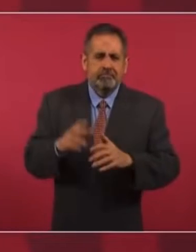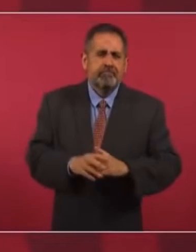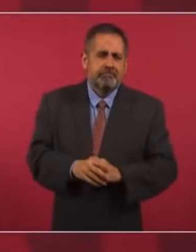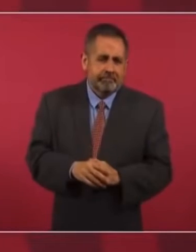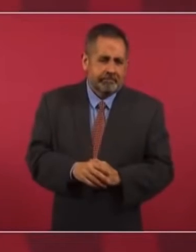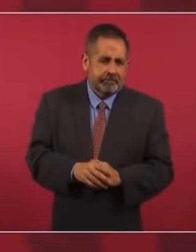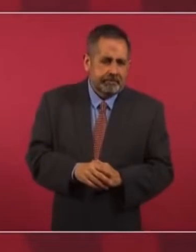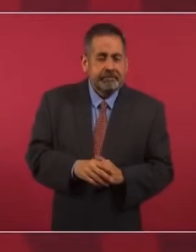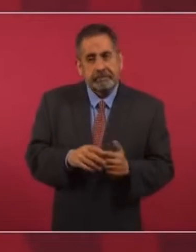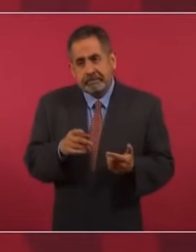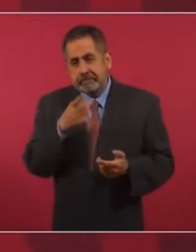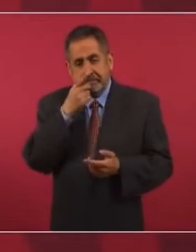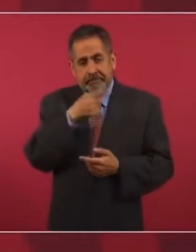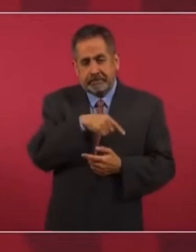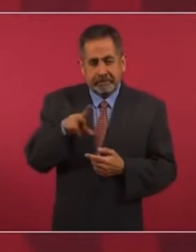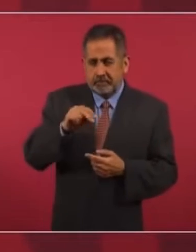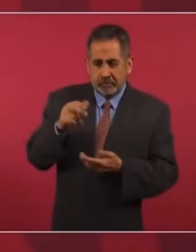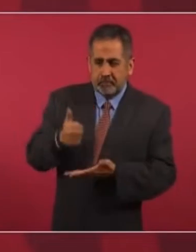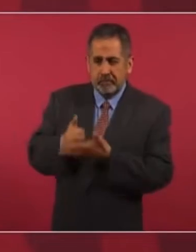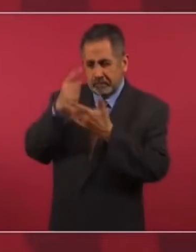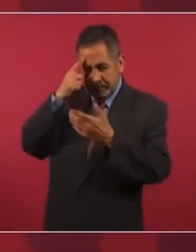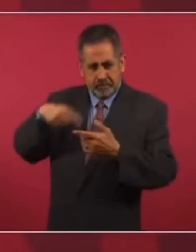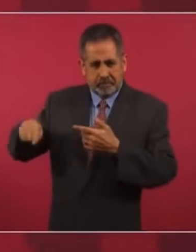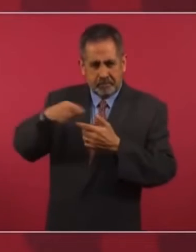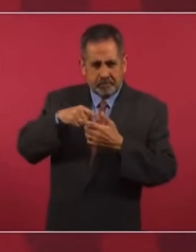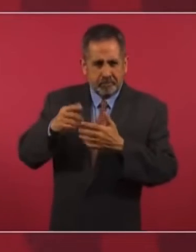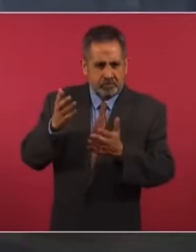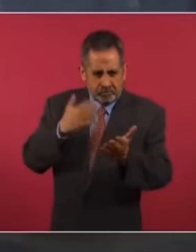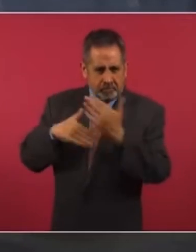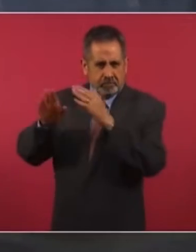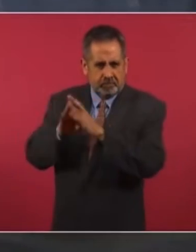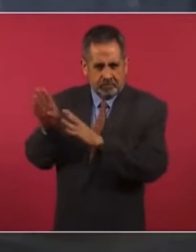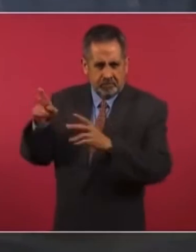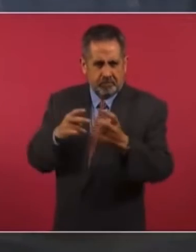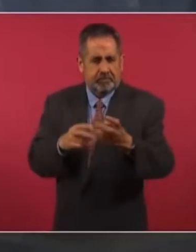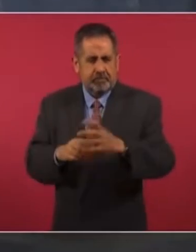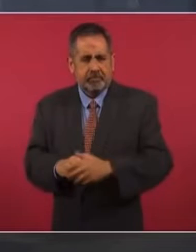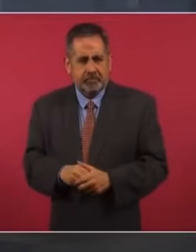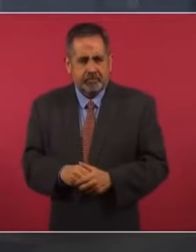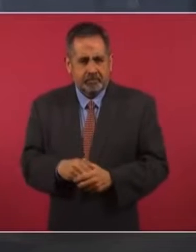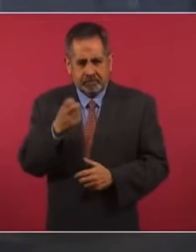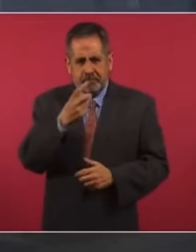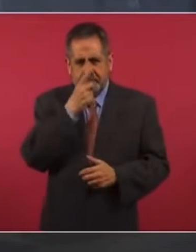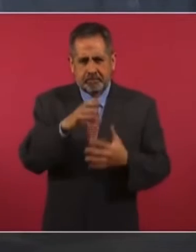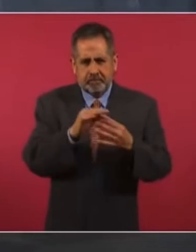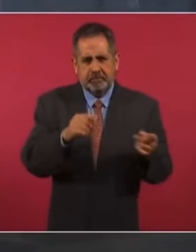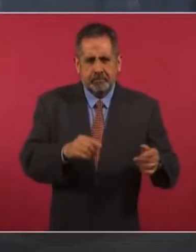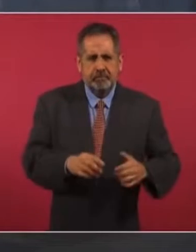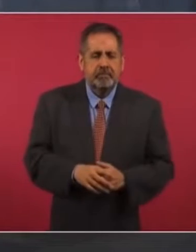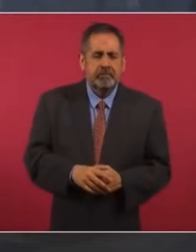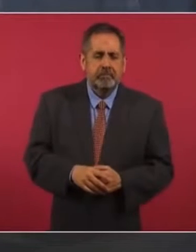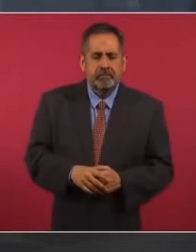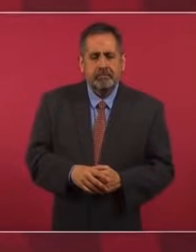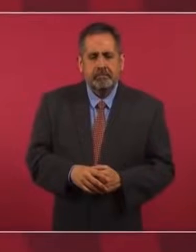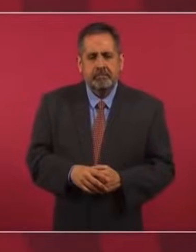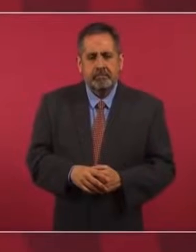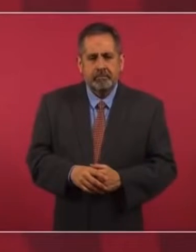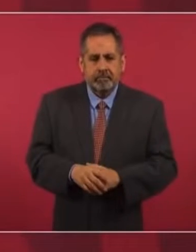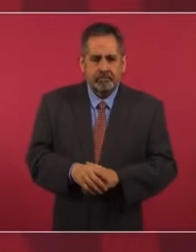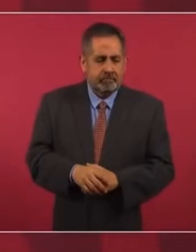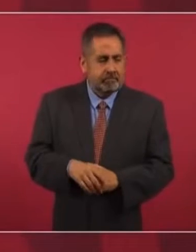y que no van a ayudar para que haya desarrollo. Exactamente. Eso es lo que dicen. Contradicen los objetivos que usted. Tienen